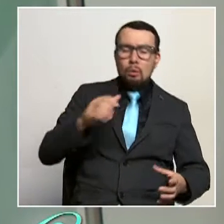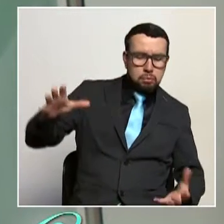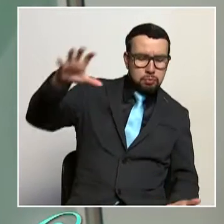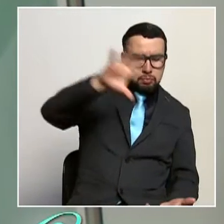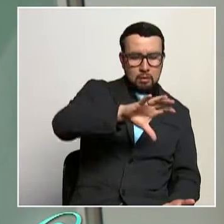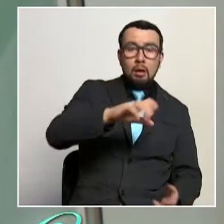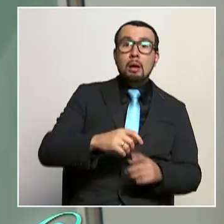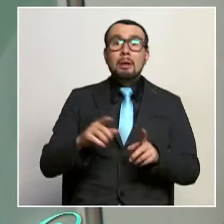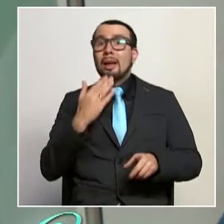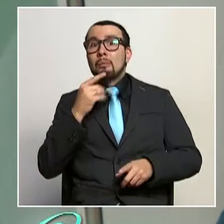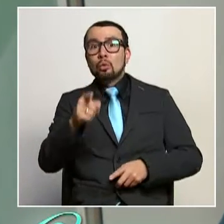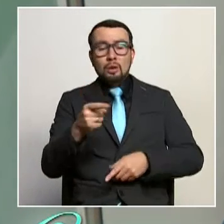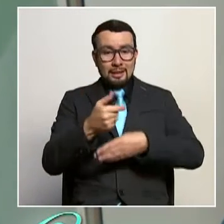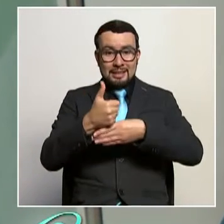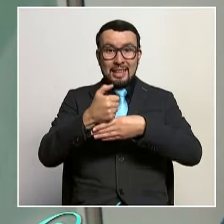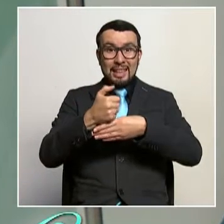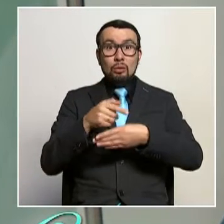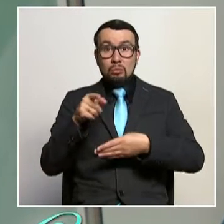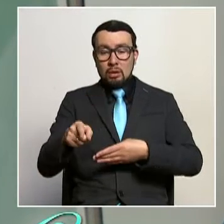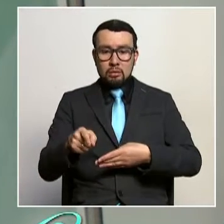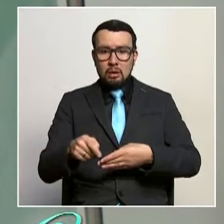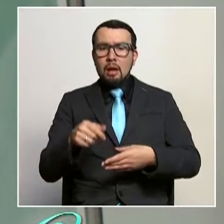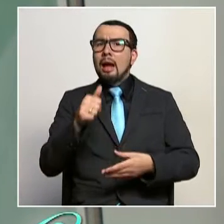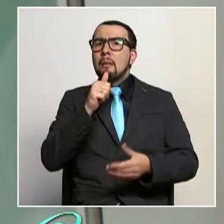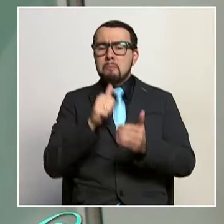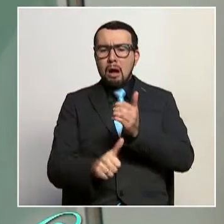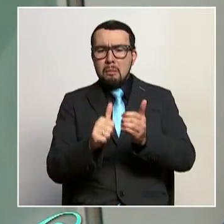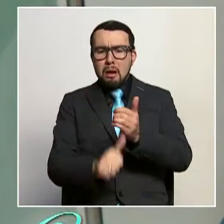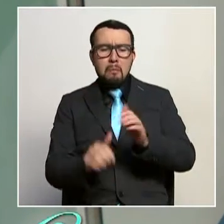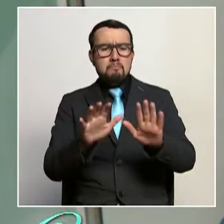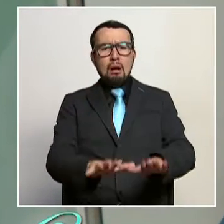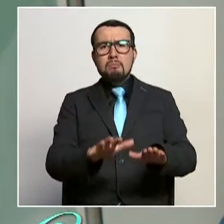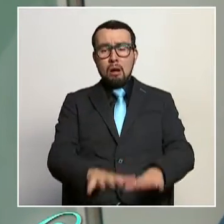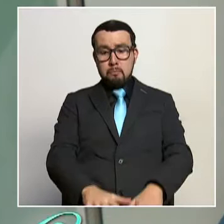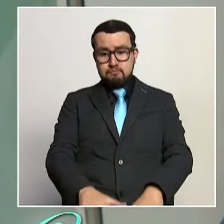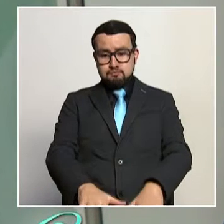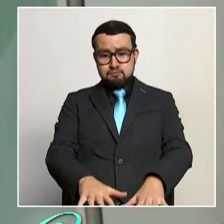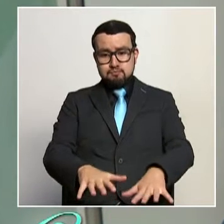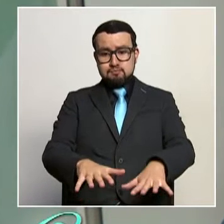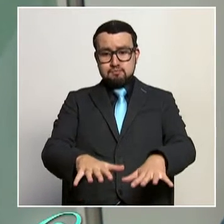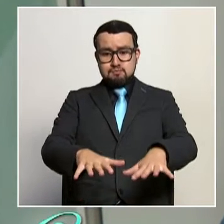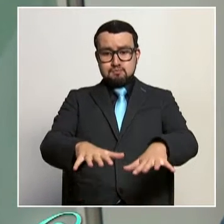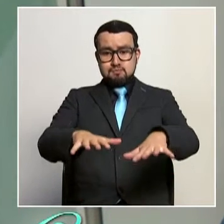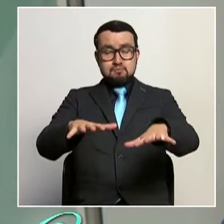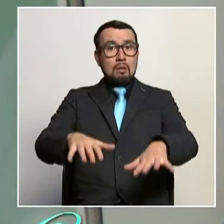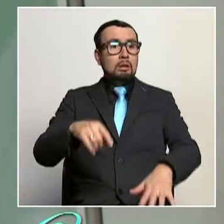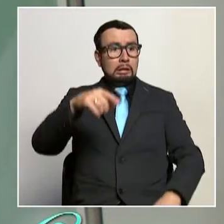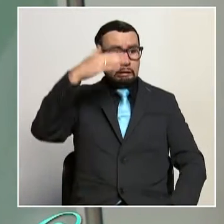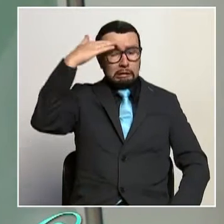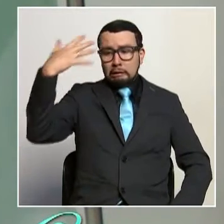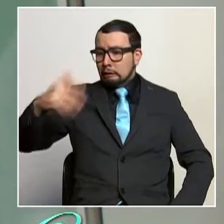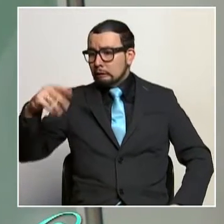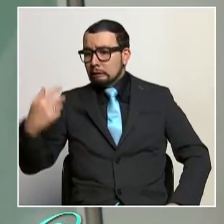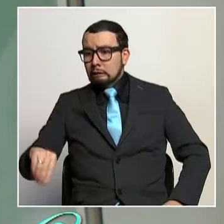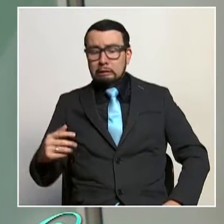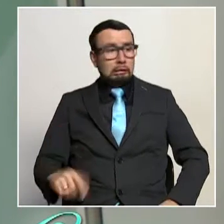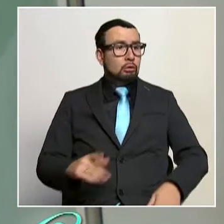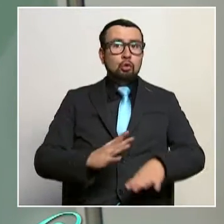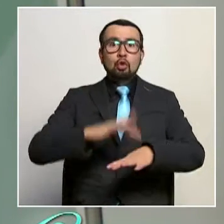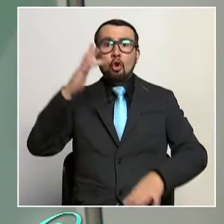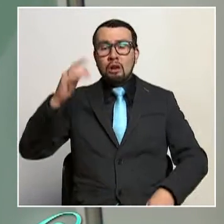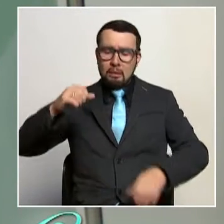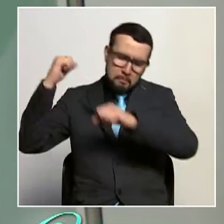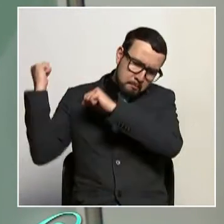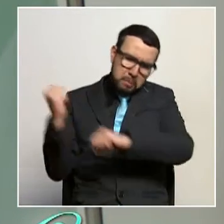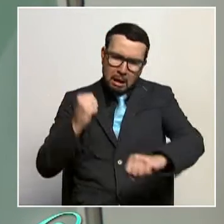su sanitario se llena y se tapa, vulgarmente usted se llena de caca hasta aquí y usted le toca tumbar su casa y